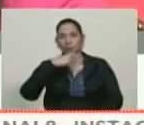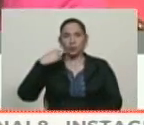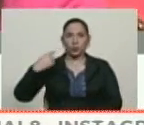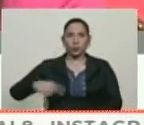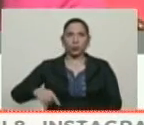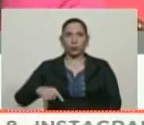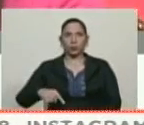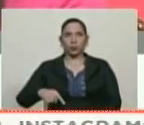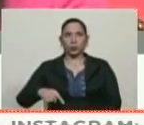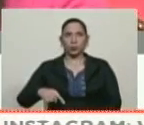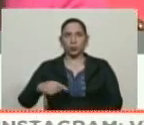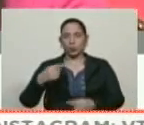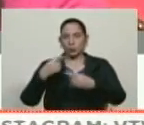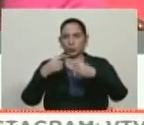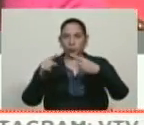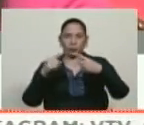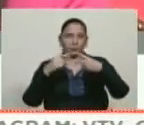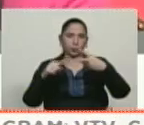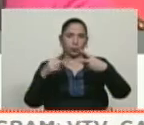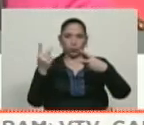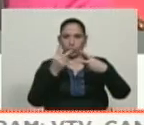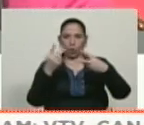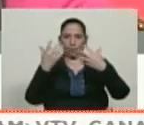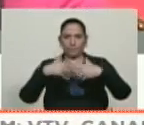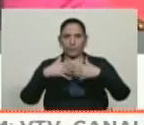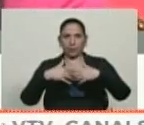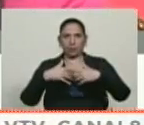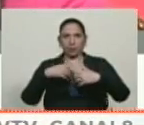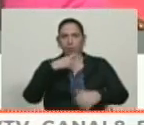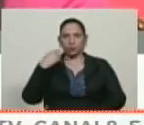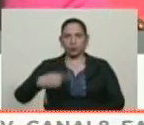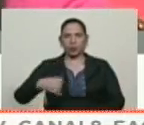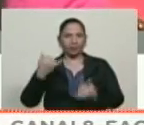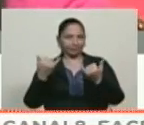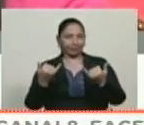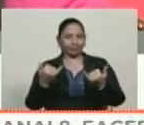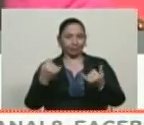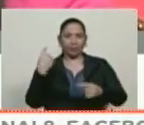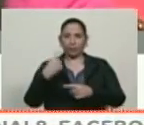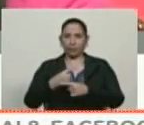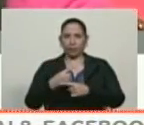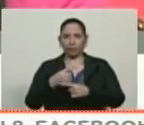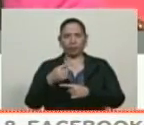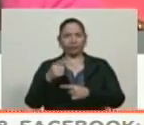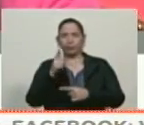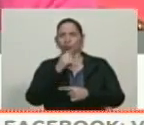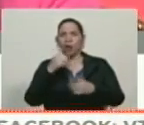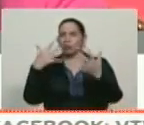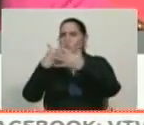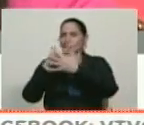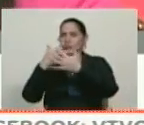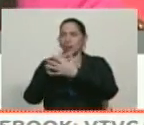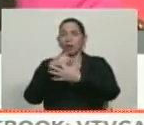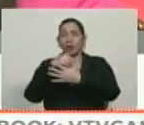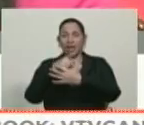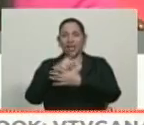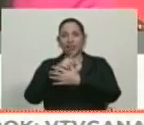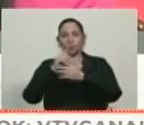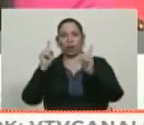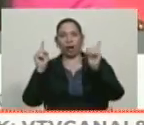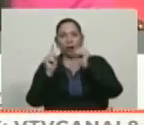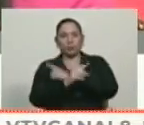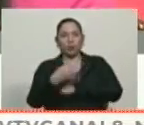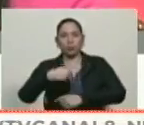Rosneft, como Gazprom, pero que es el momento más oportuno. No tenemos duda de ello. Es el reformateo de